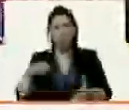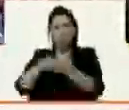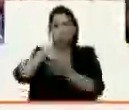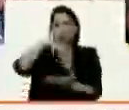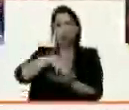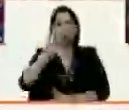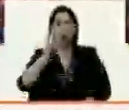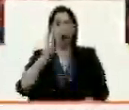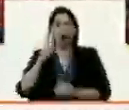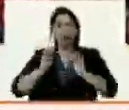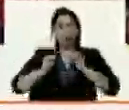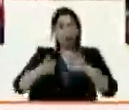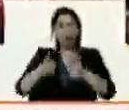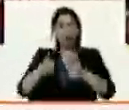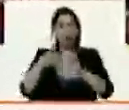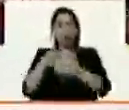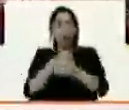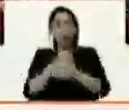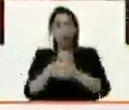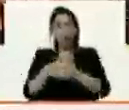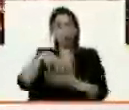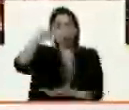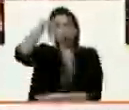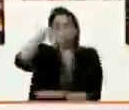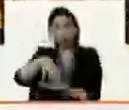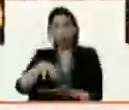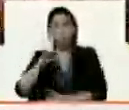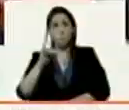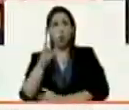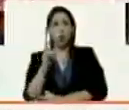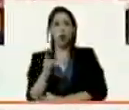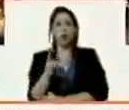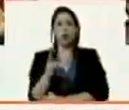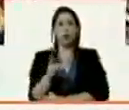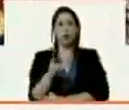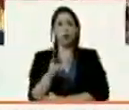que está en marcha en contra del Estado plurinacional de Bolivia. Es la